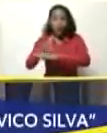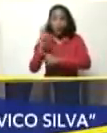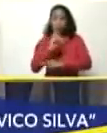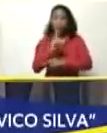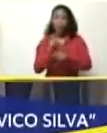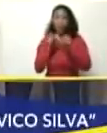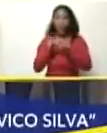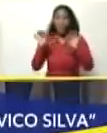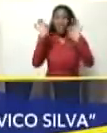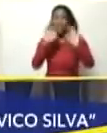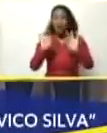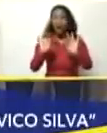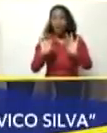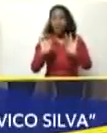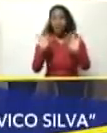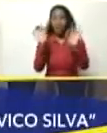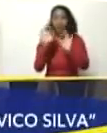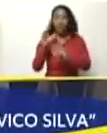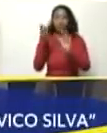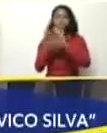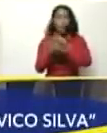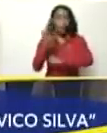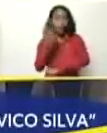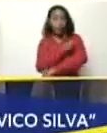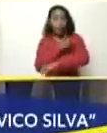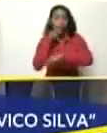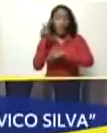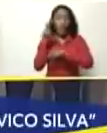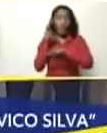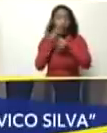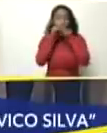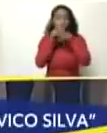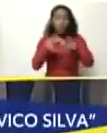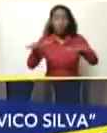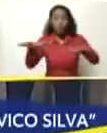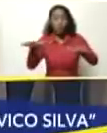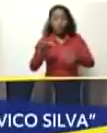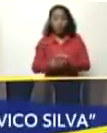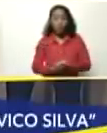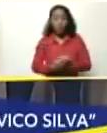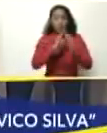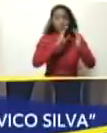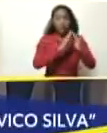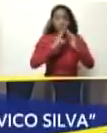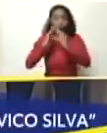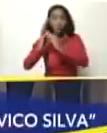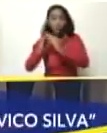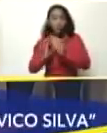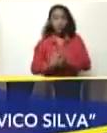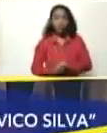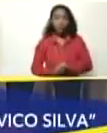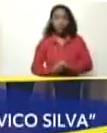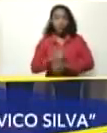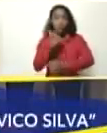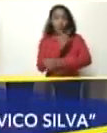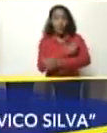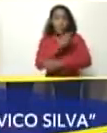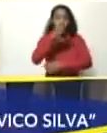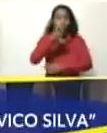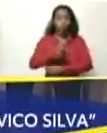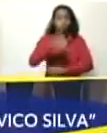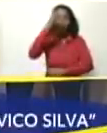quede nadie sin vacunar. Y en ese despliegue, casa a casa, vacunamos a personas